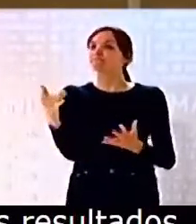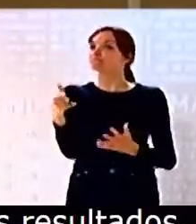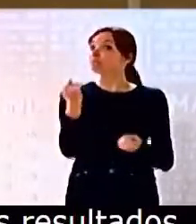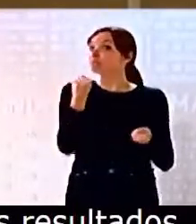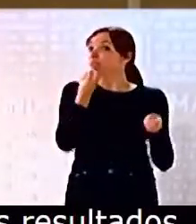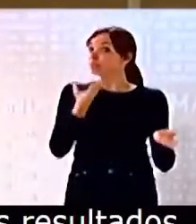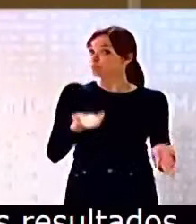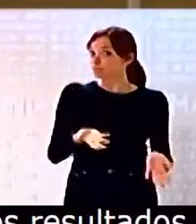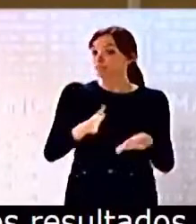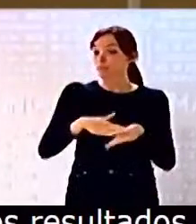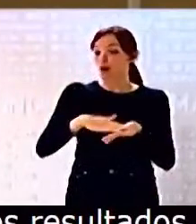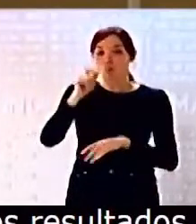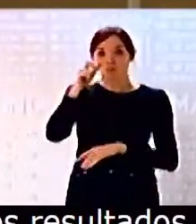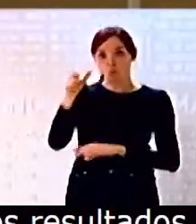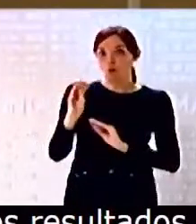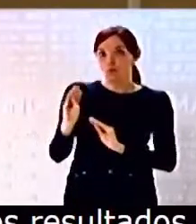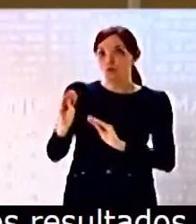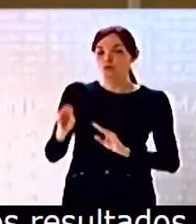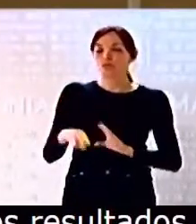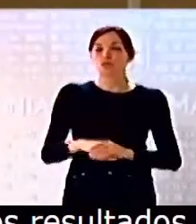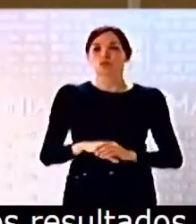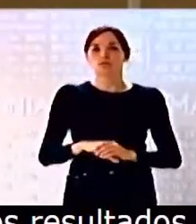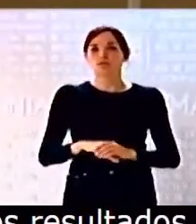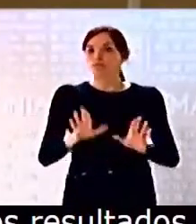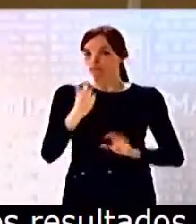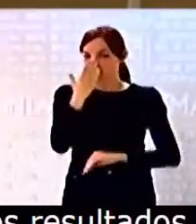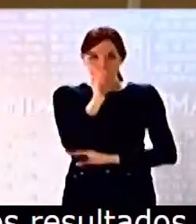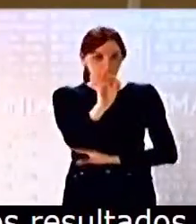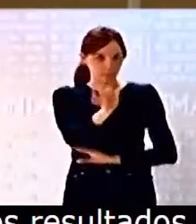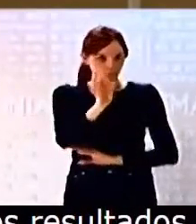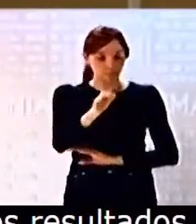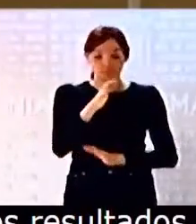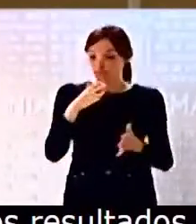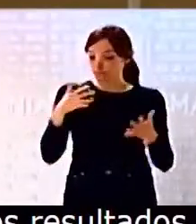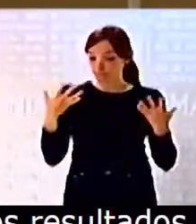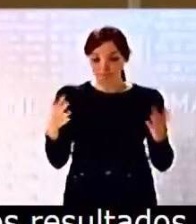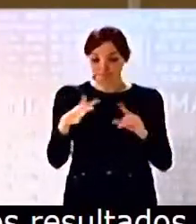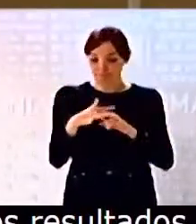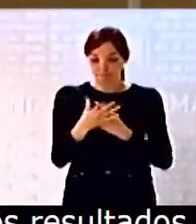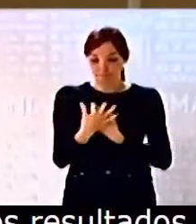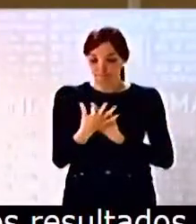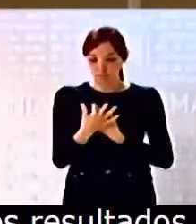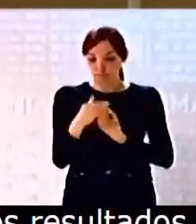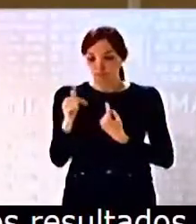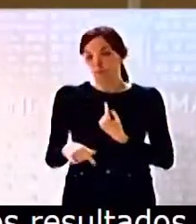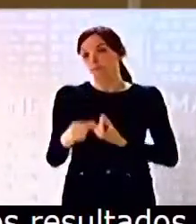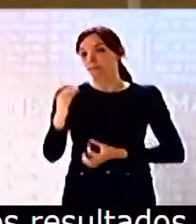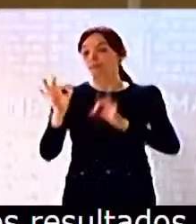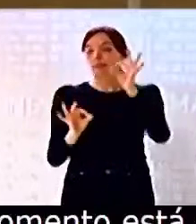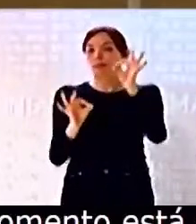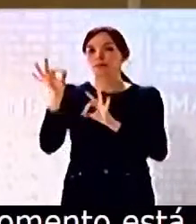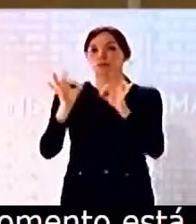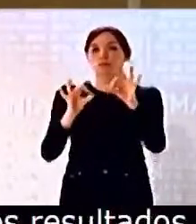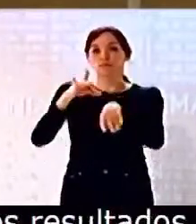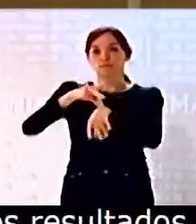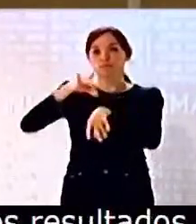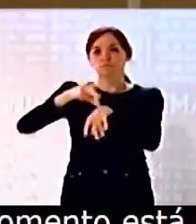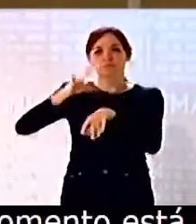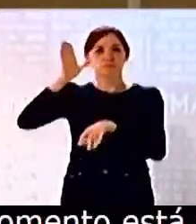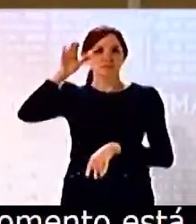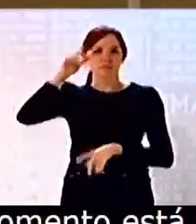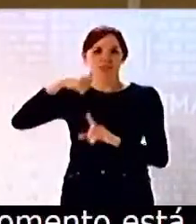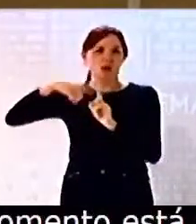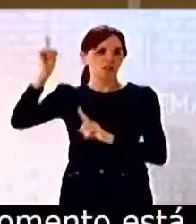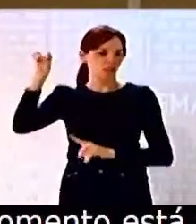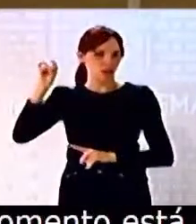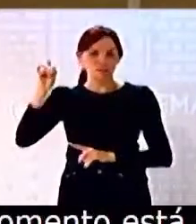buenos para la localidad, pero es verdad que en este momento está en unas cifras de incidencia muy alta. En el